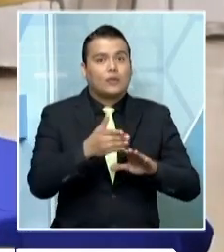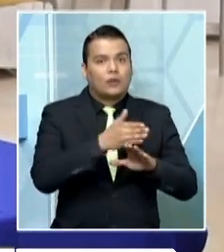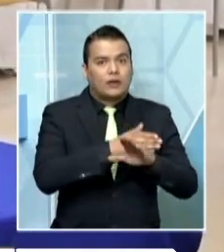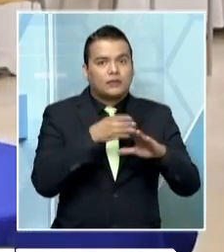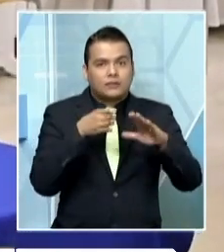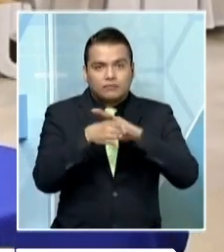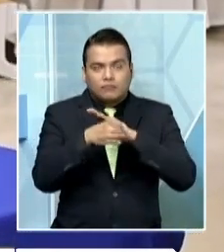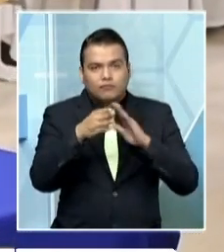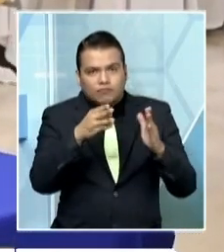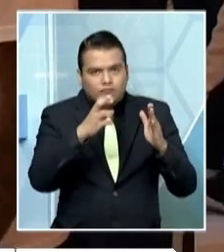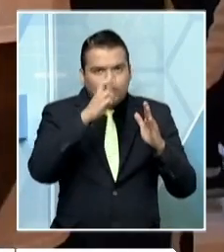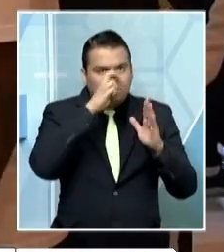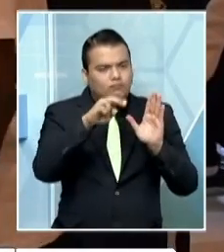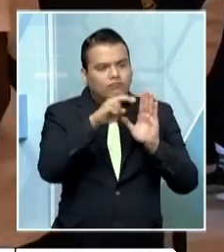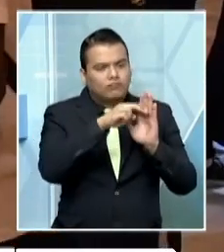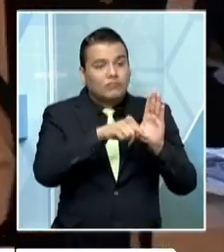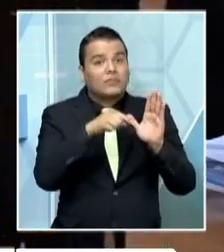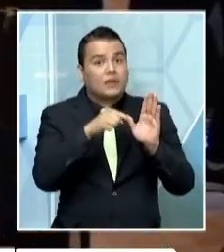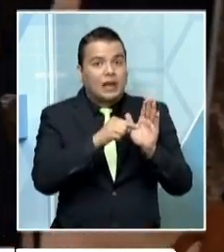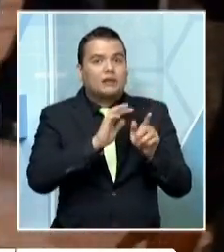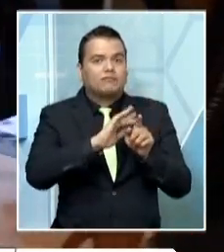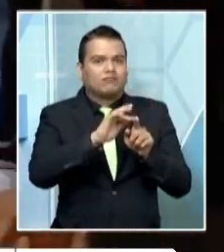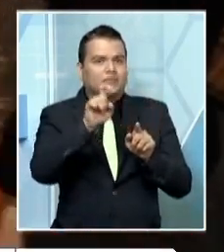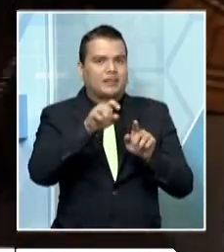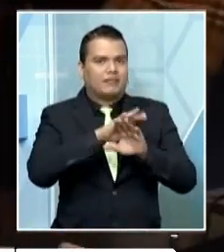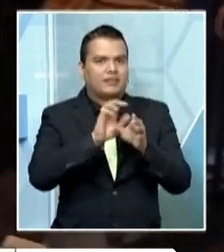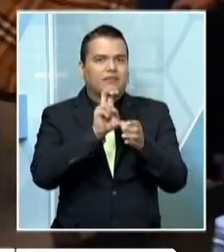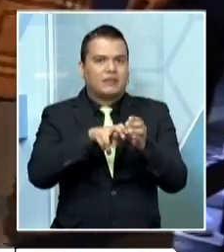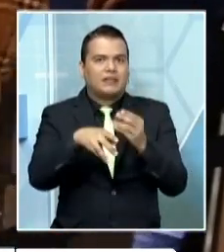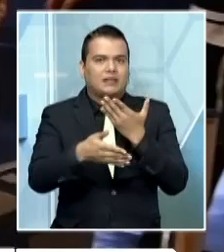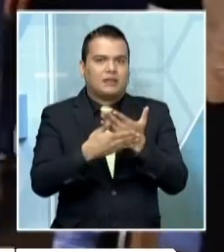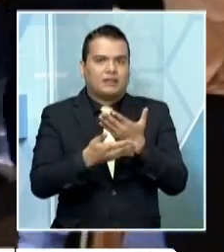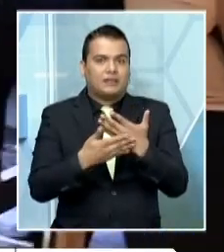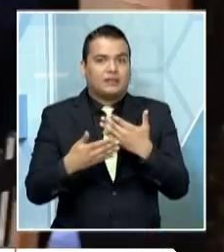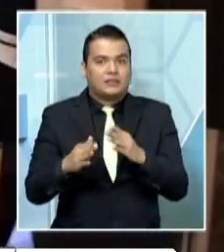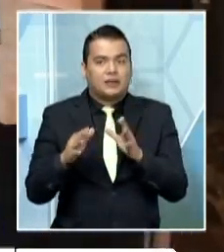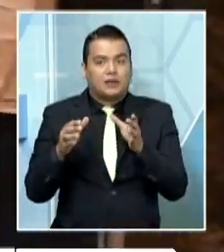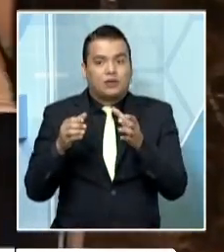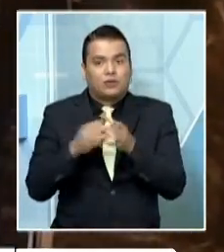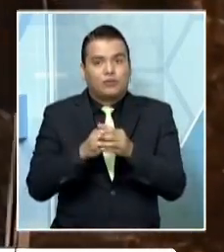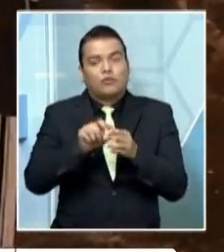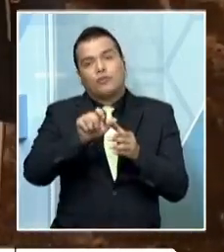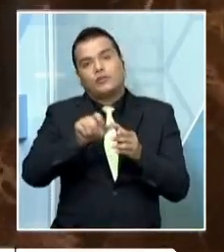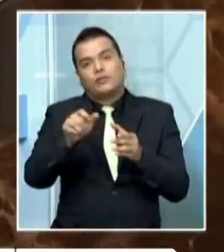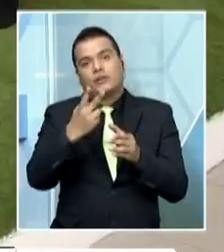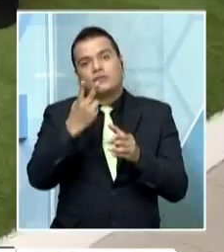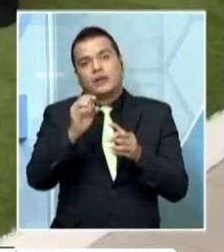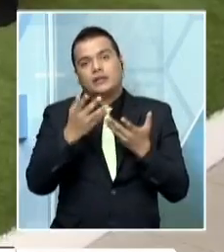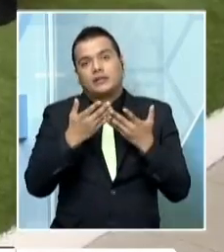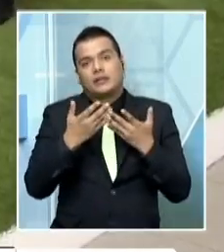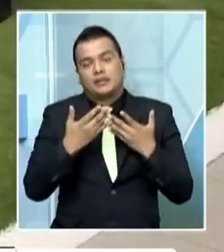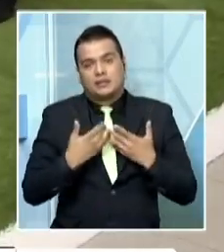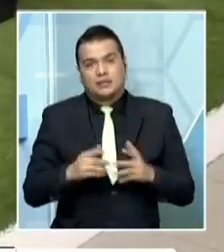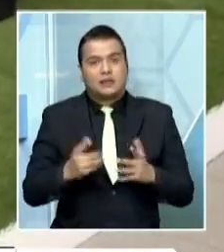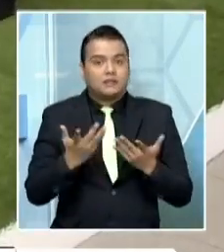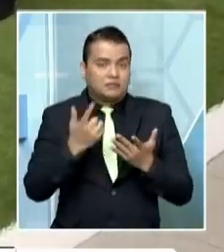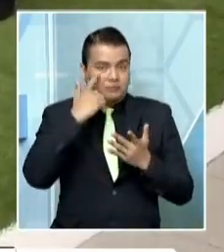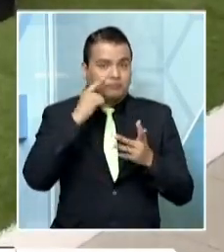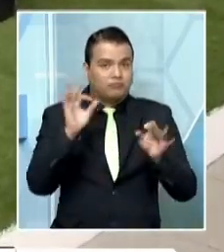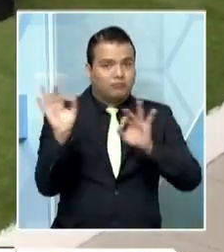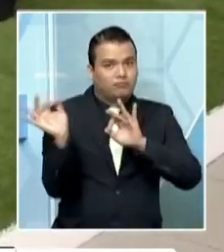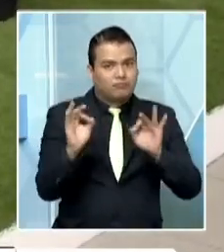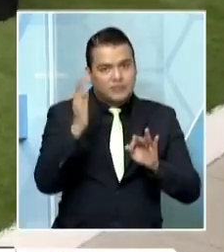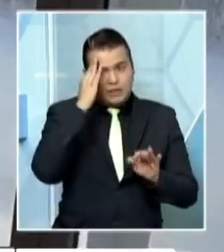establecidos por la fifa con gran parte de la nómina convocada el técnico carlos queiróz inicia desde hoy la preparación para el juego de la eliminatoria